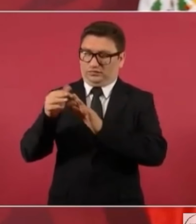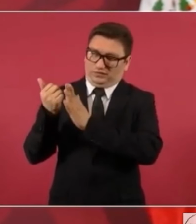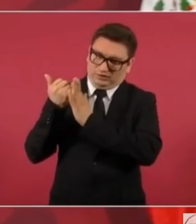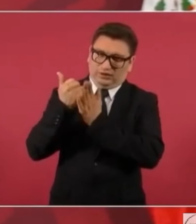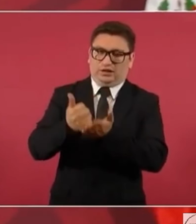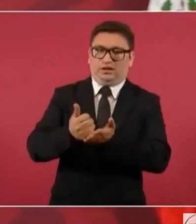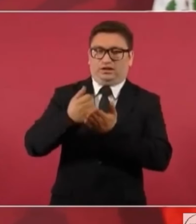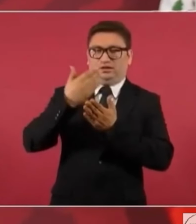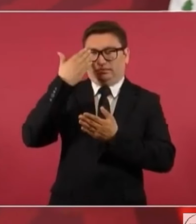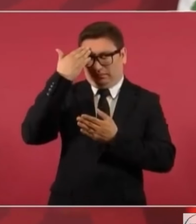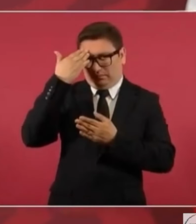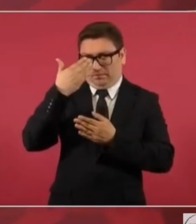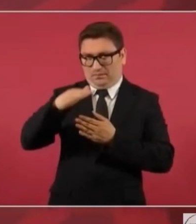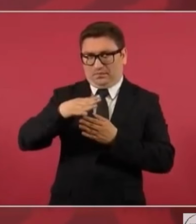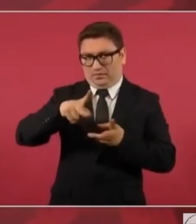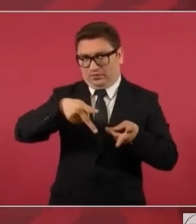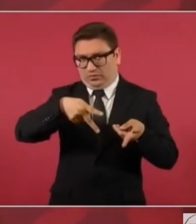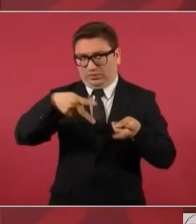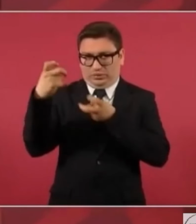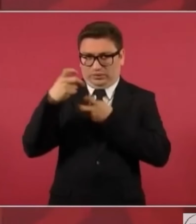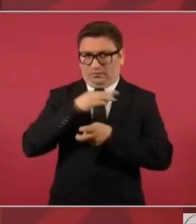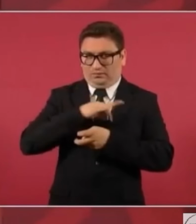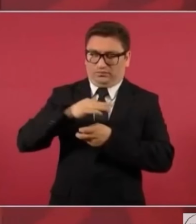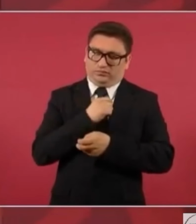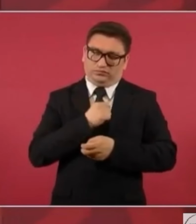en este atraco,